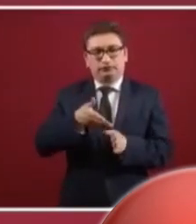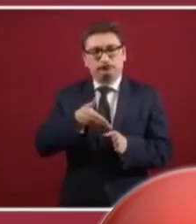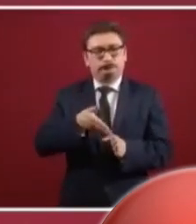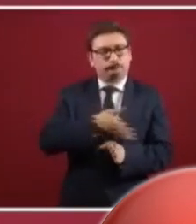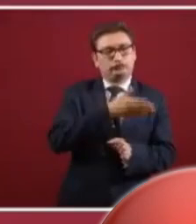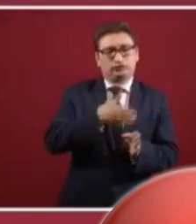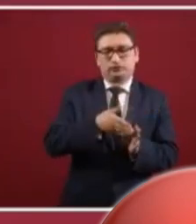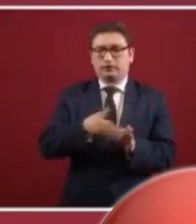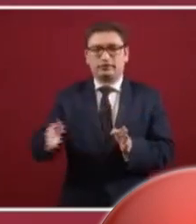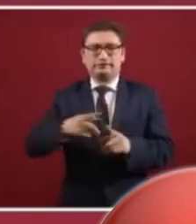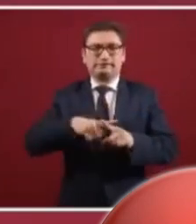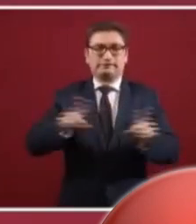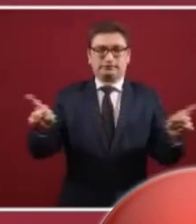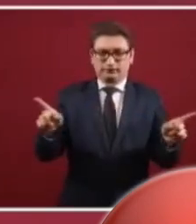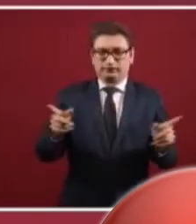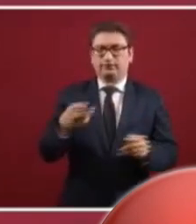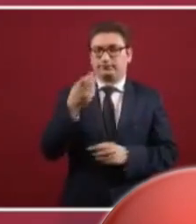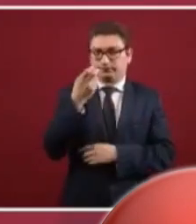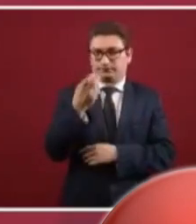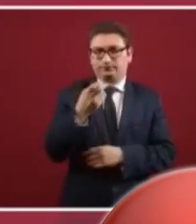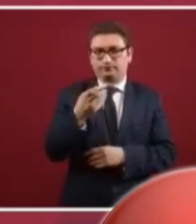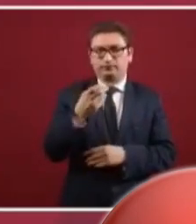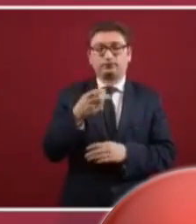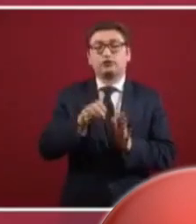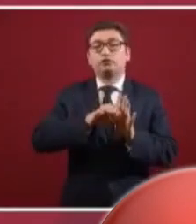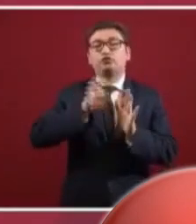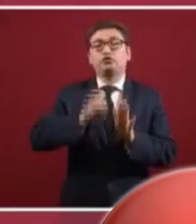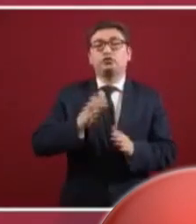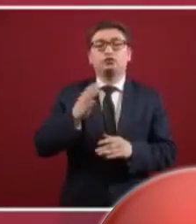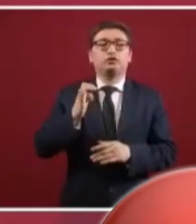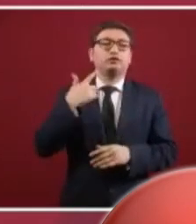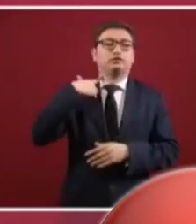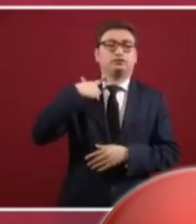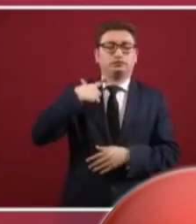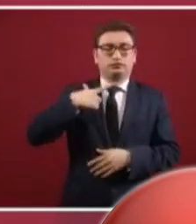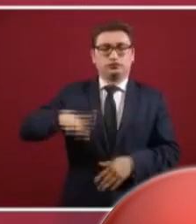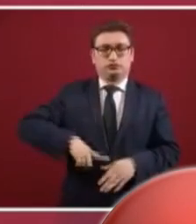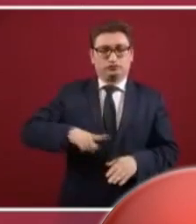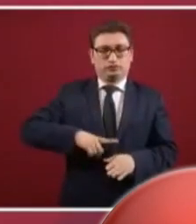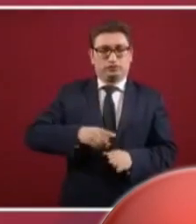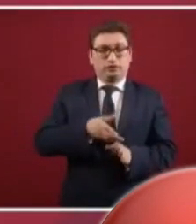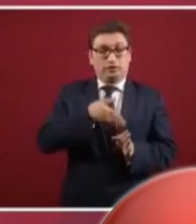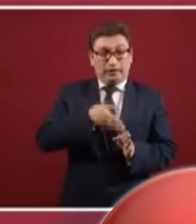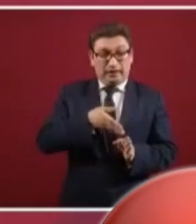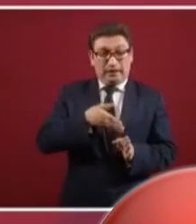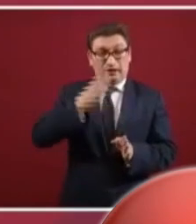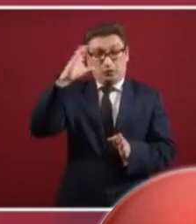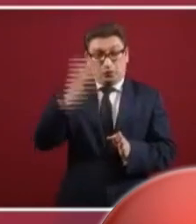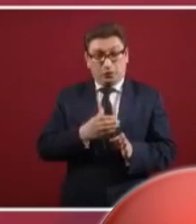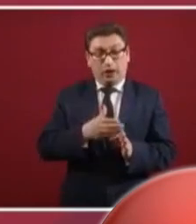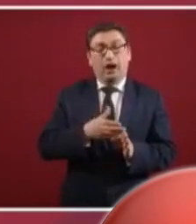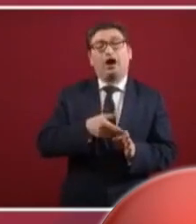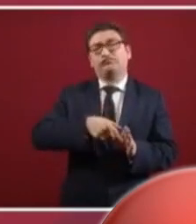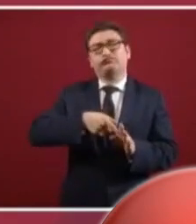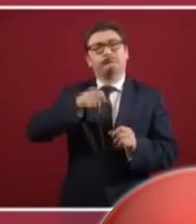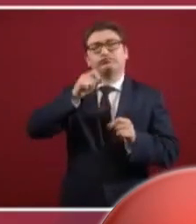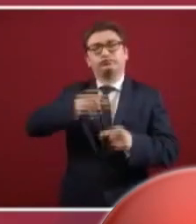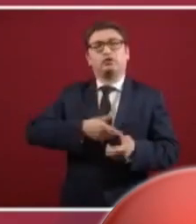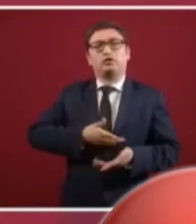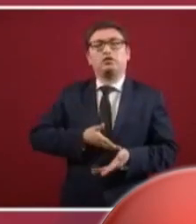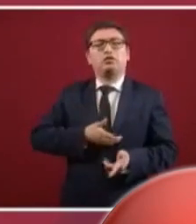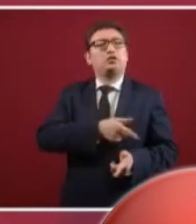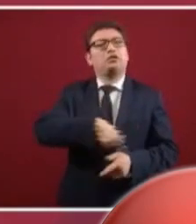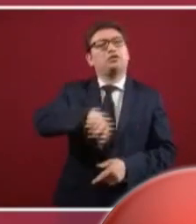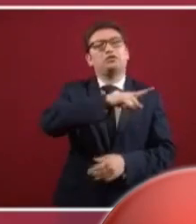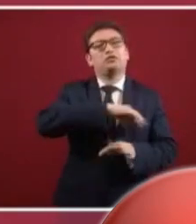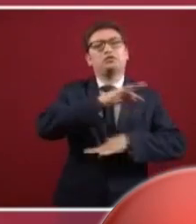porque si hubiesen estado los anteriores, pues ya hasta lo han externado,